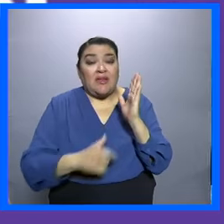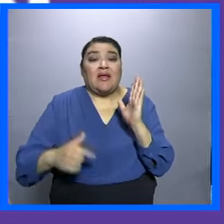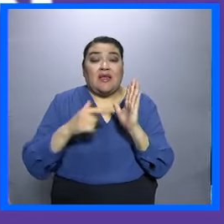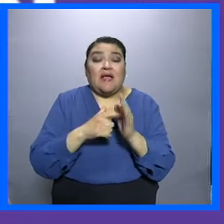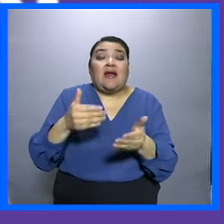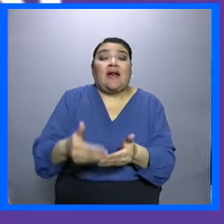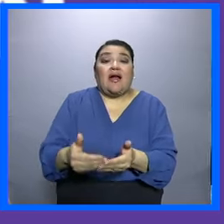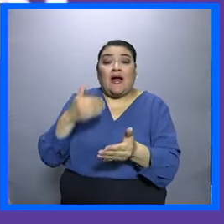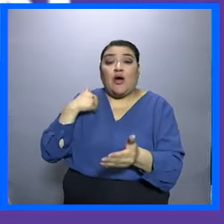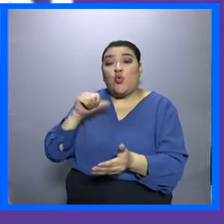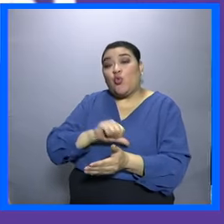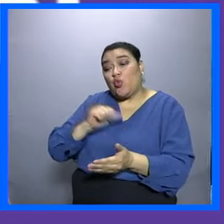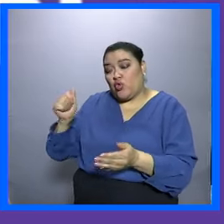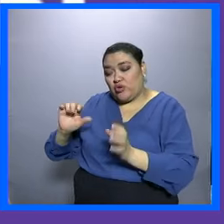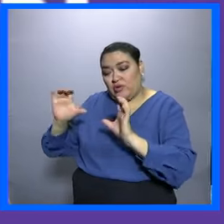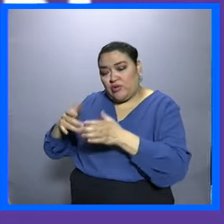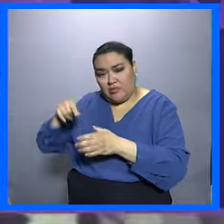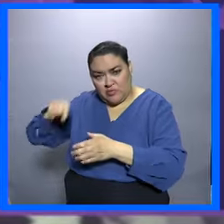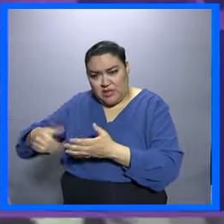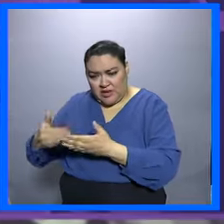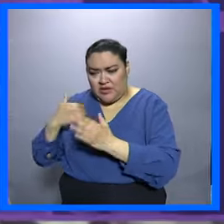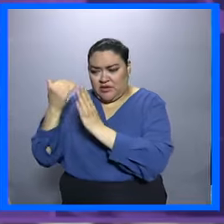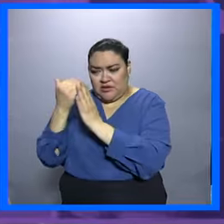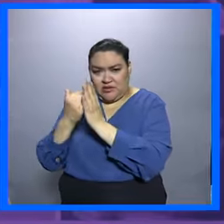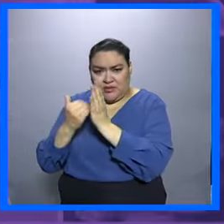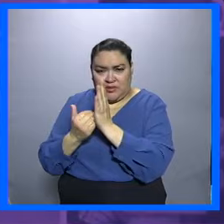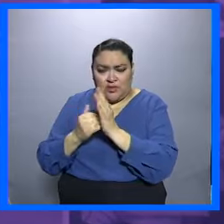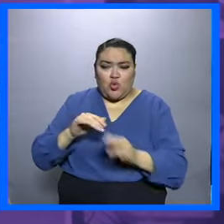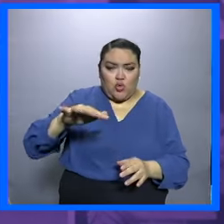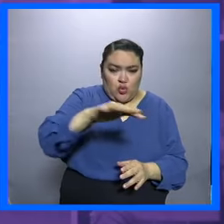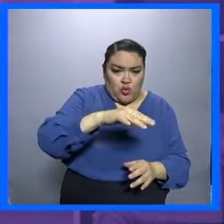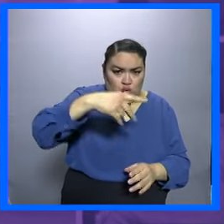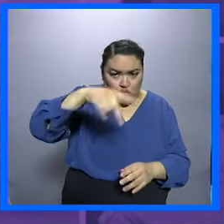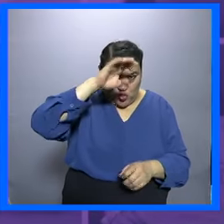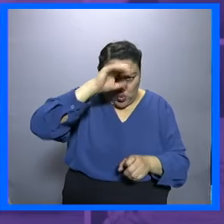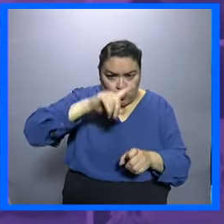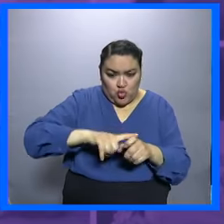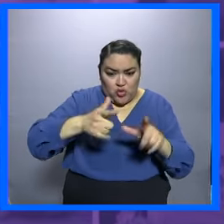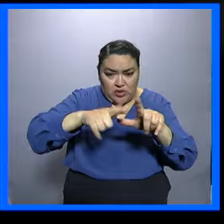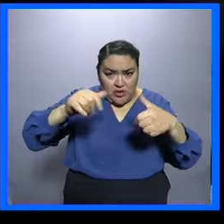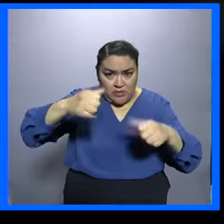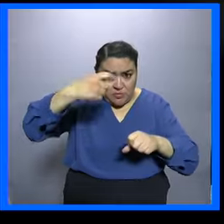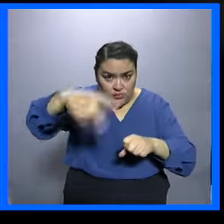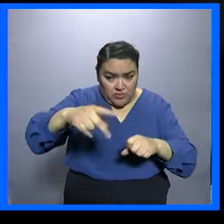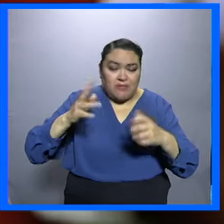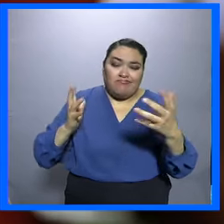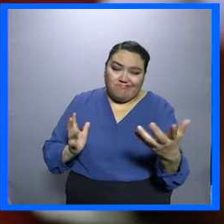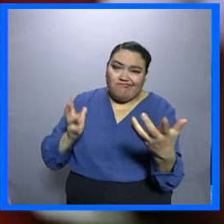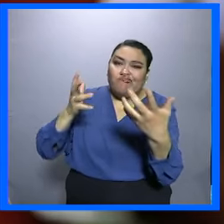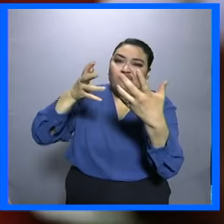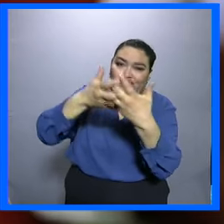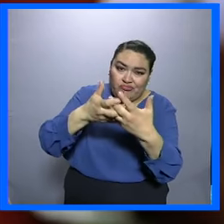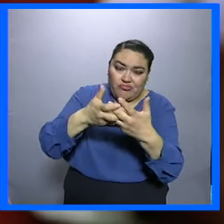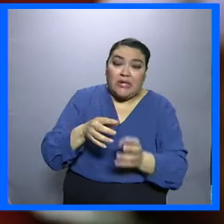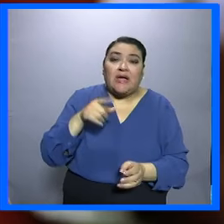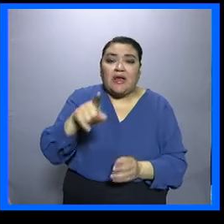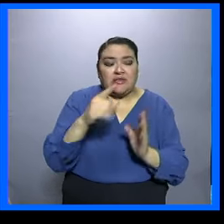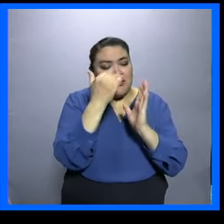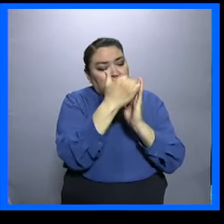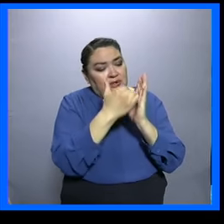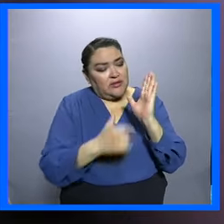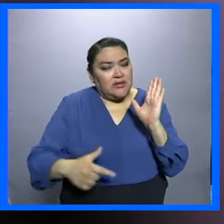previo desarrollado por la colectiva y se adaptará a la realidad cultural y lingüística de la comunidad. Su objetivo principal